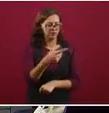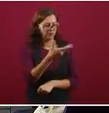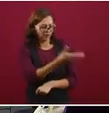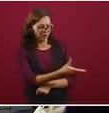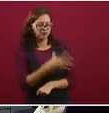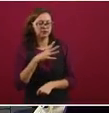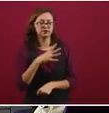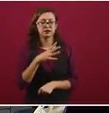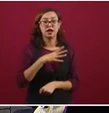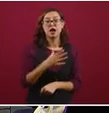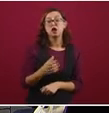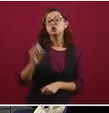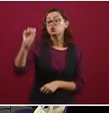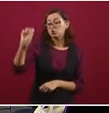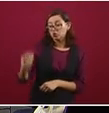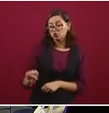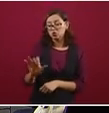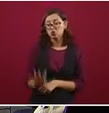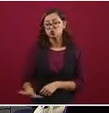y en la región sur,